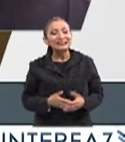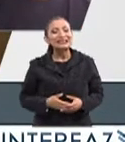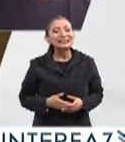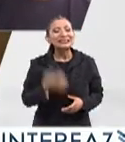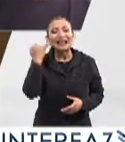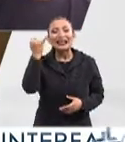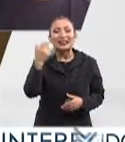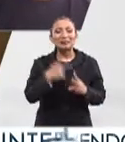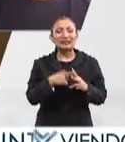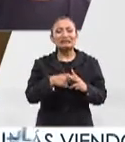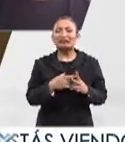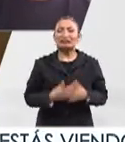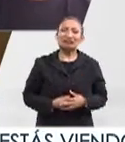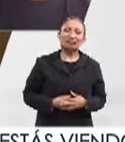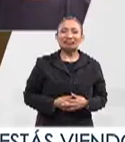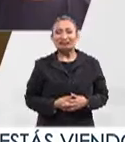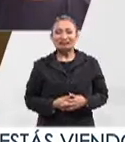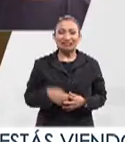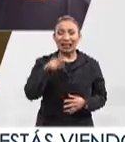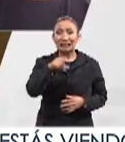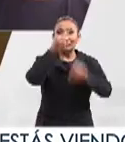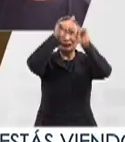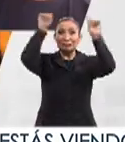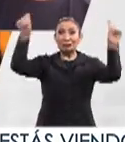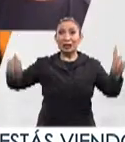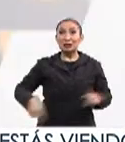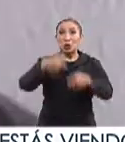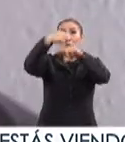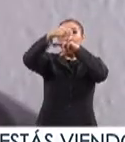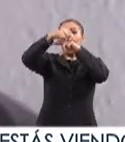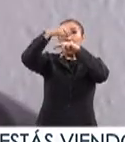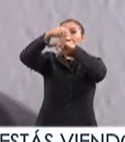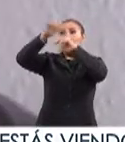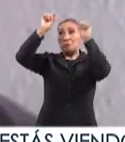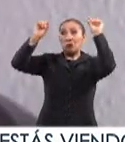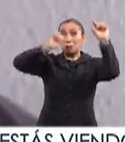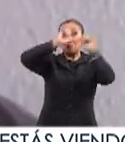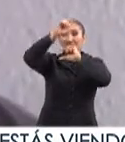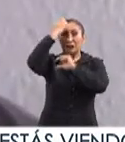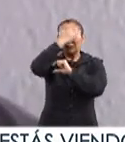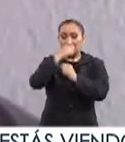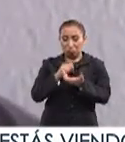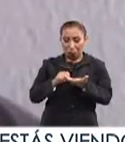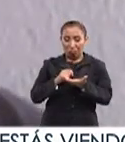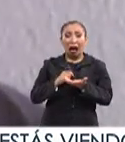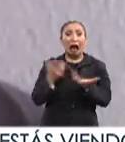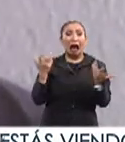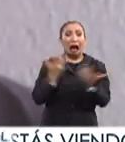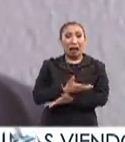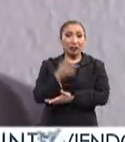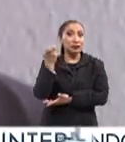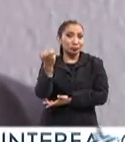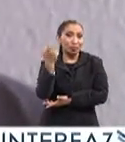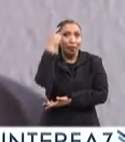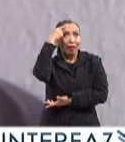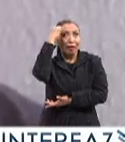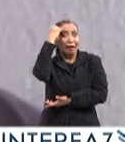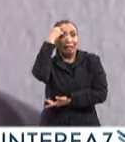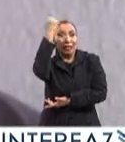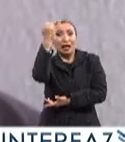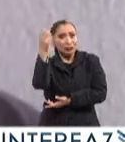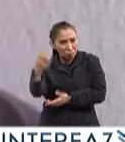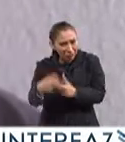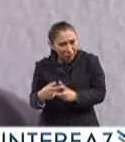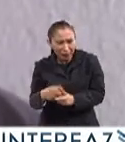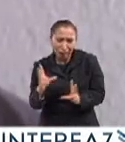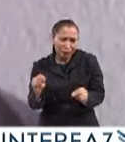la idea que tienen de las matemáticas es un pizarrón lleno de fórmulas y un examen que superar. Es que eso no son